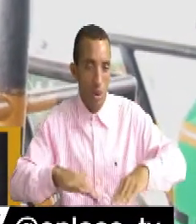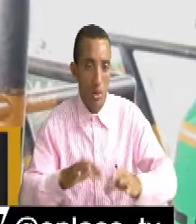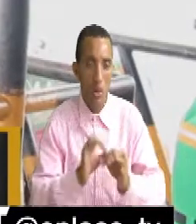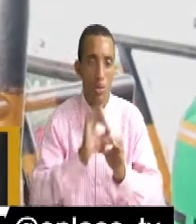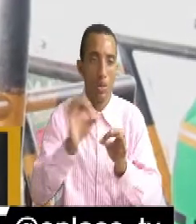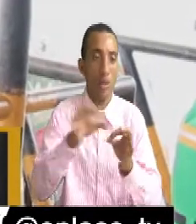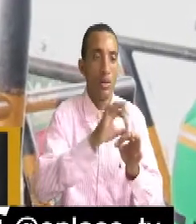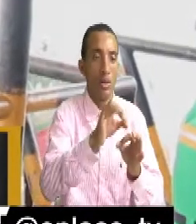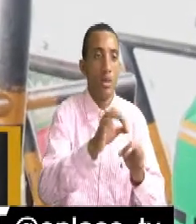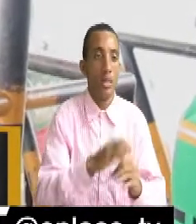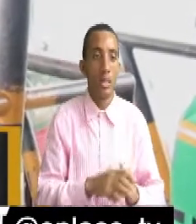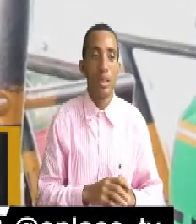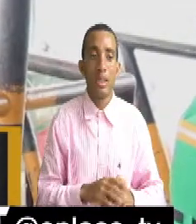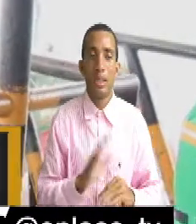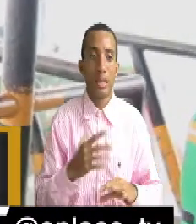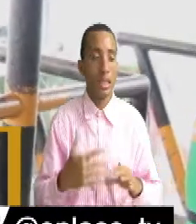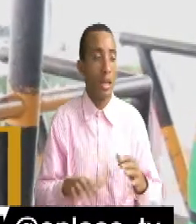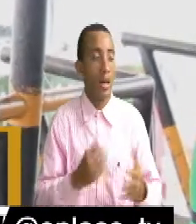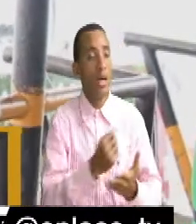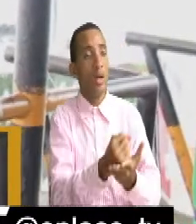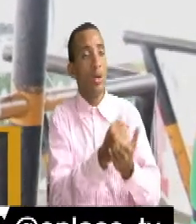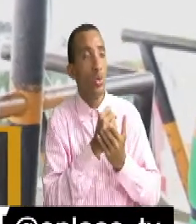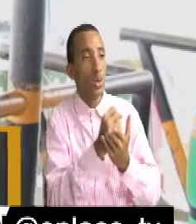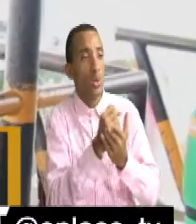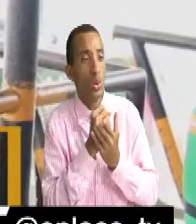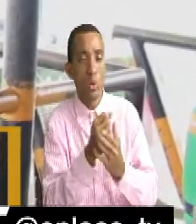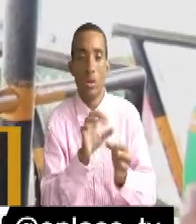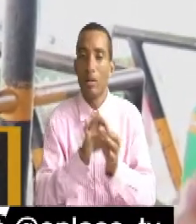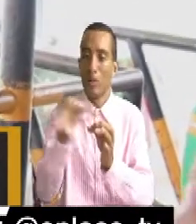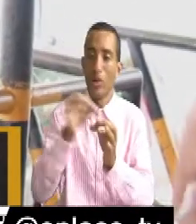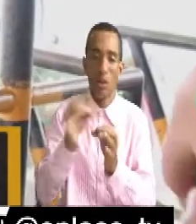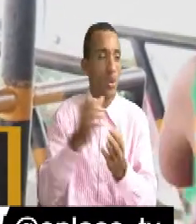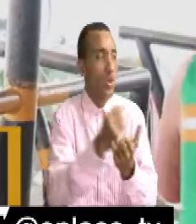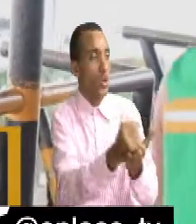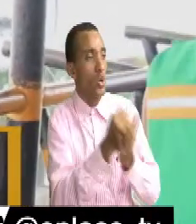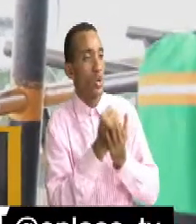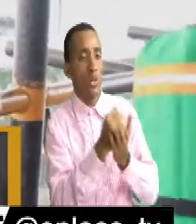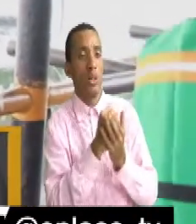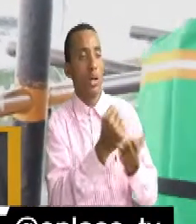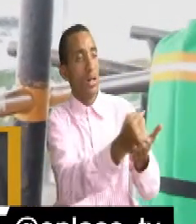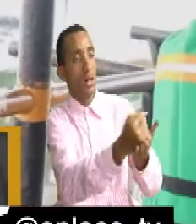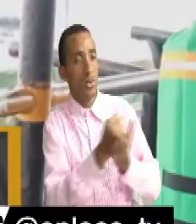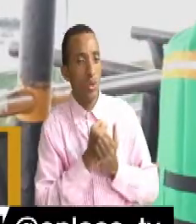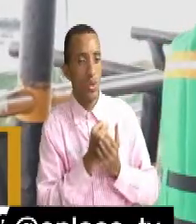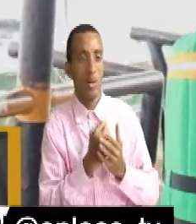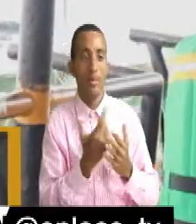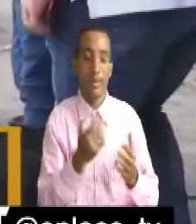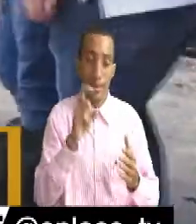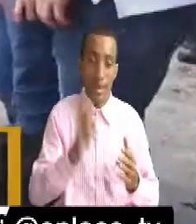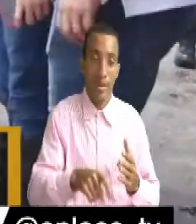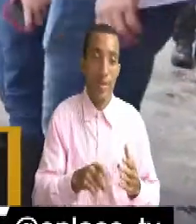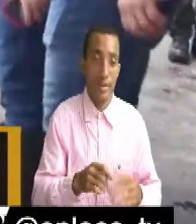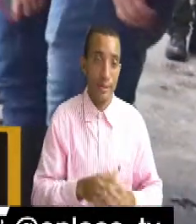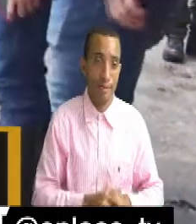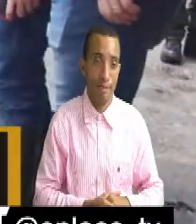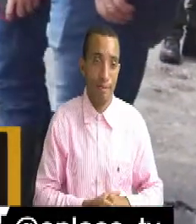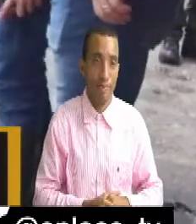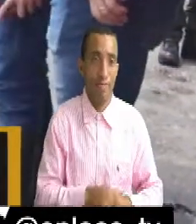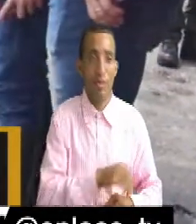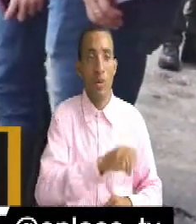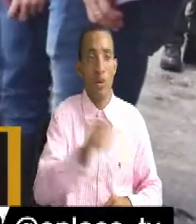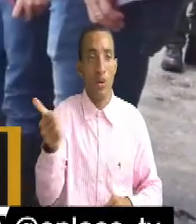están pidiendo auxilio, que los ayuden, que les colaboren, que le manden ayuda porque realmente lo necesitan los pueblos. Otras de las